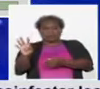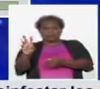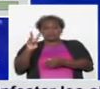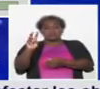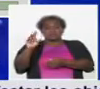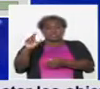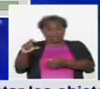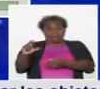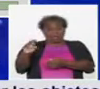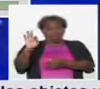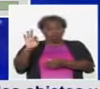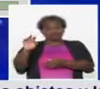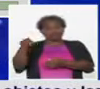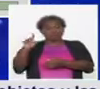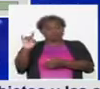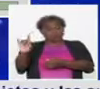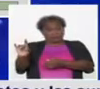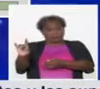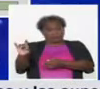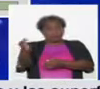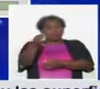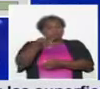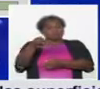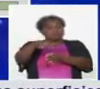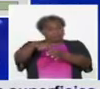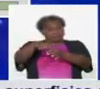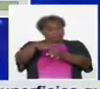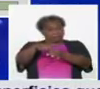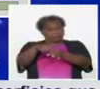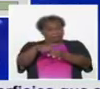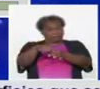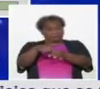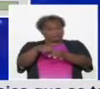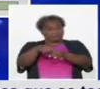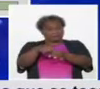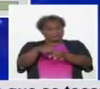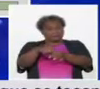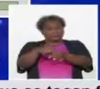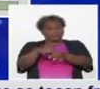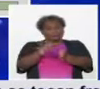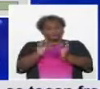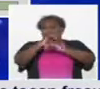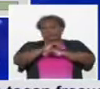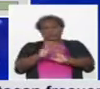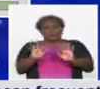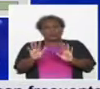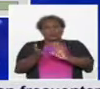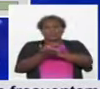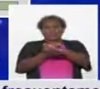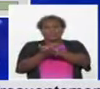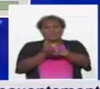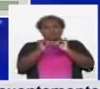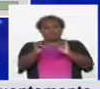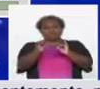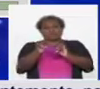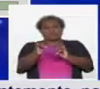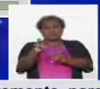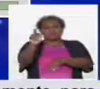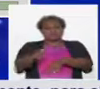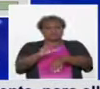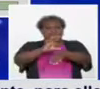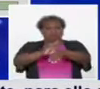8,9 y el municipio especial Isla de la Juventud sin casos en los últimos 15 días y más de